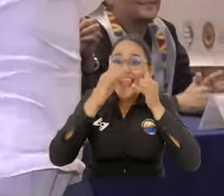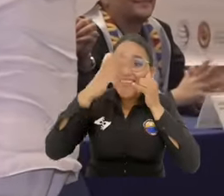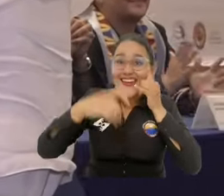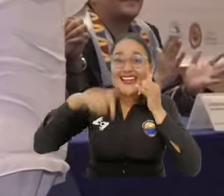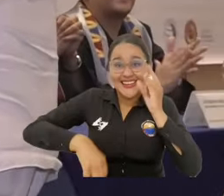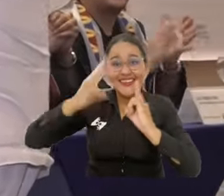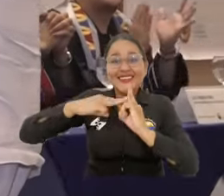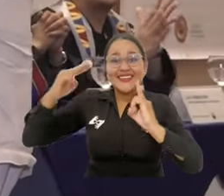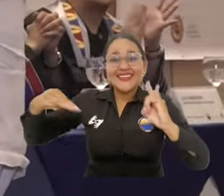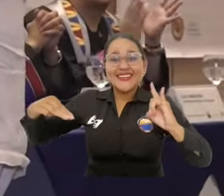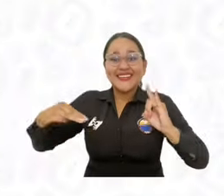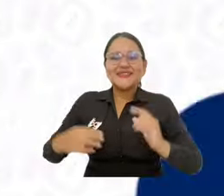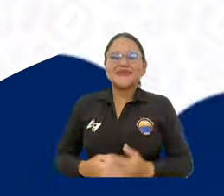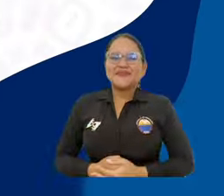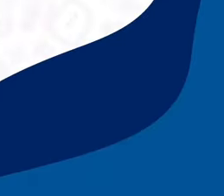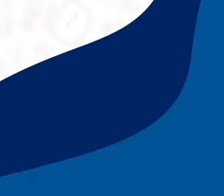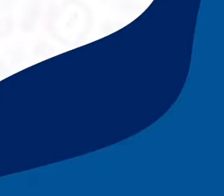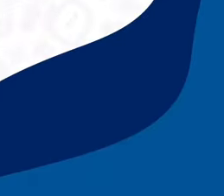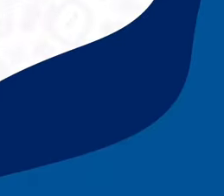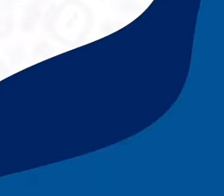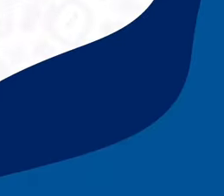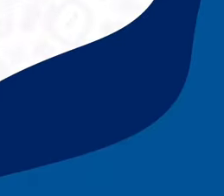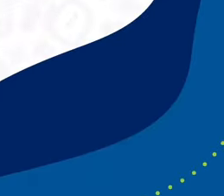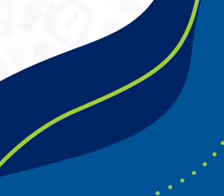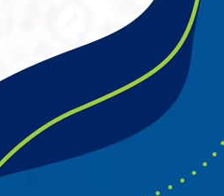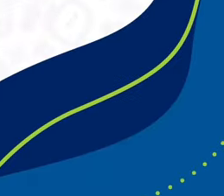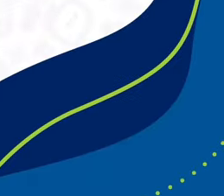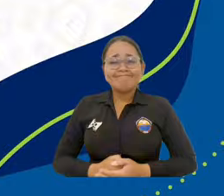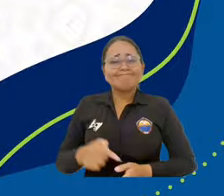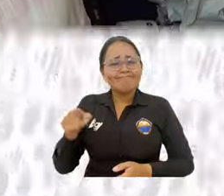la Universidad del Magdalena.